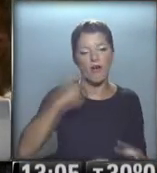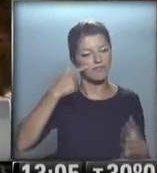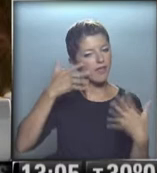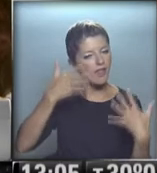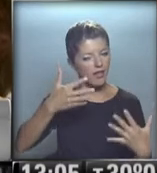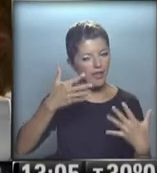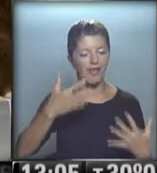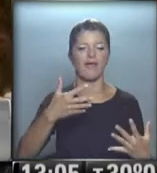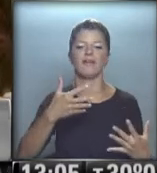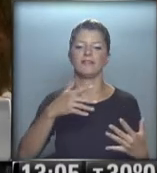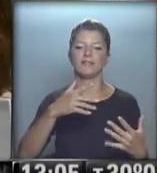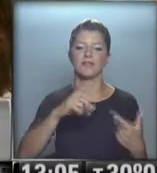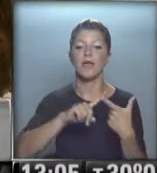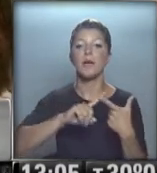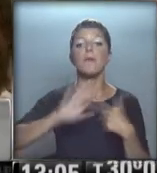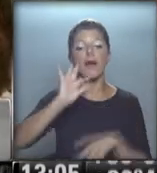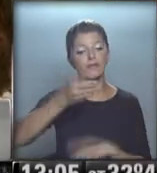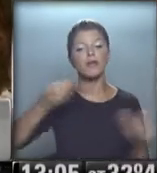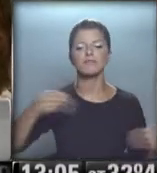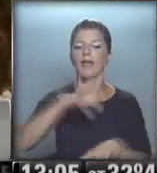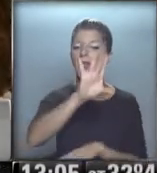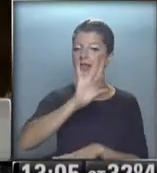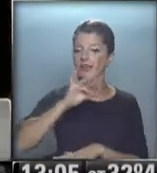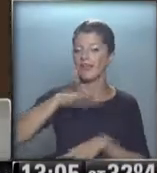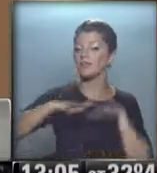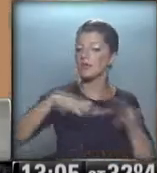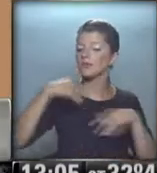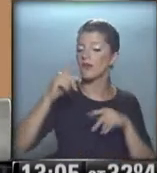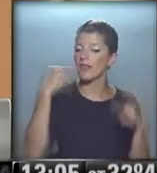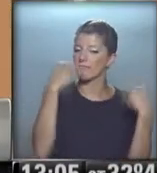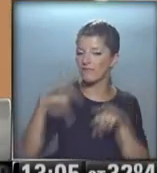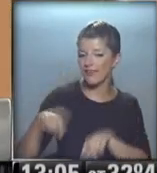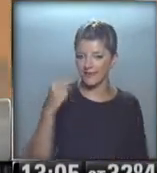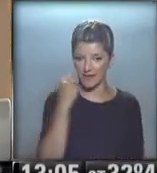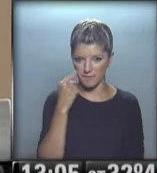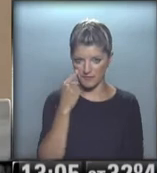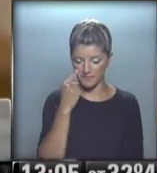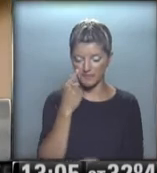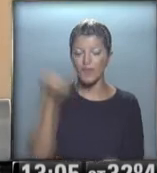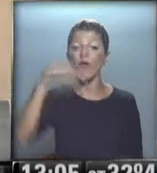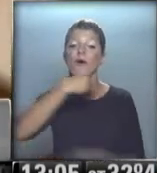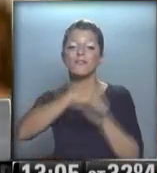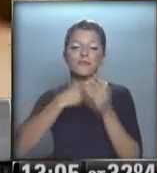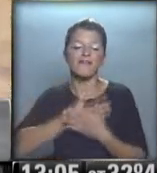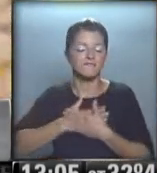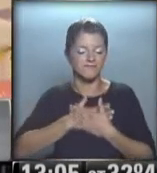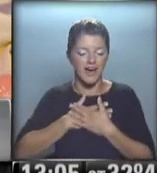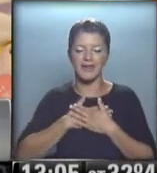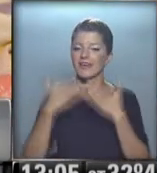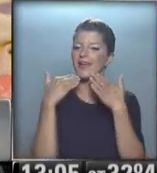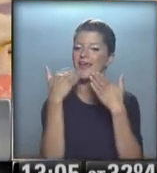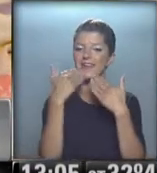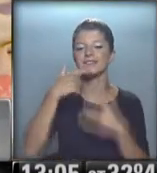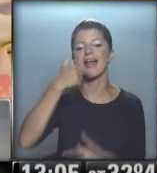inteligente, para saber elegir las cosas en la vida. Una familia feliz que no deja de agradecer a la